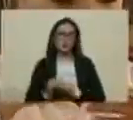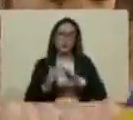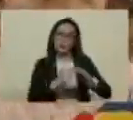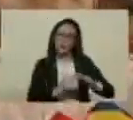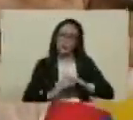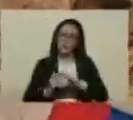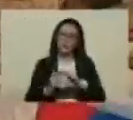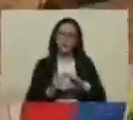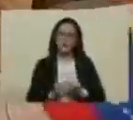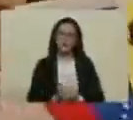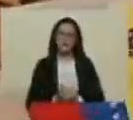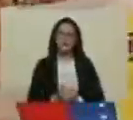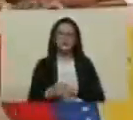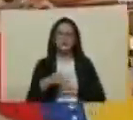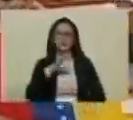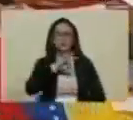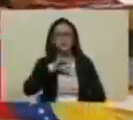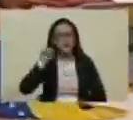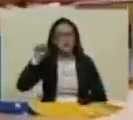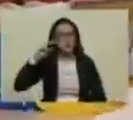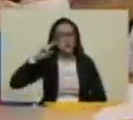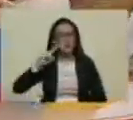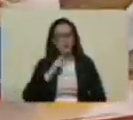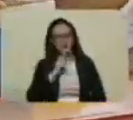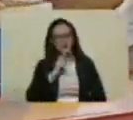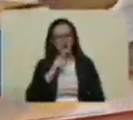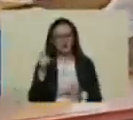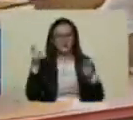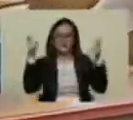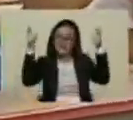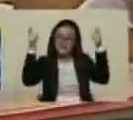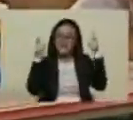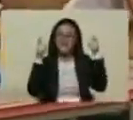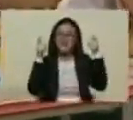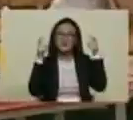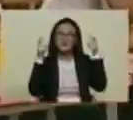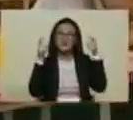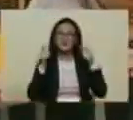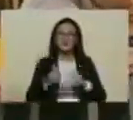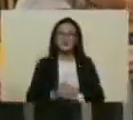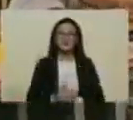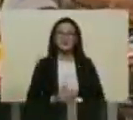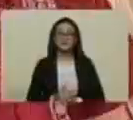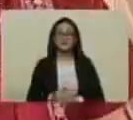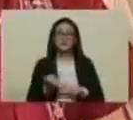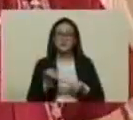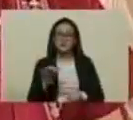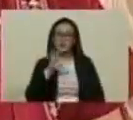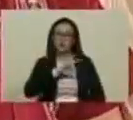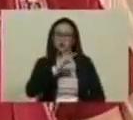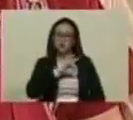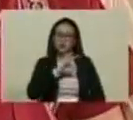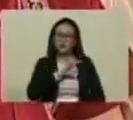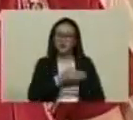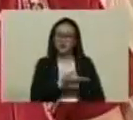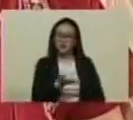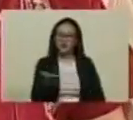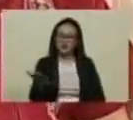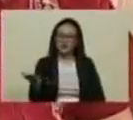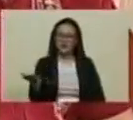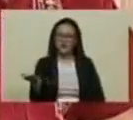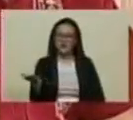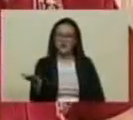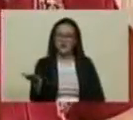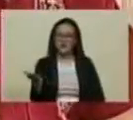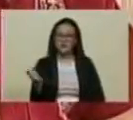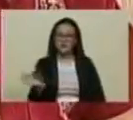comunitario, el socialismo bolivariano y chavista, que debe ser la sociedad que estos niños y niñas